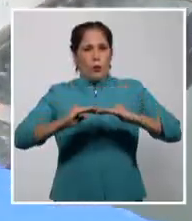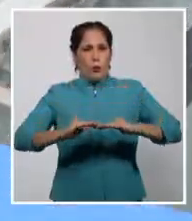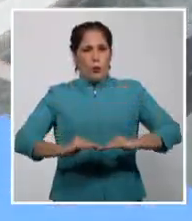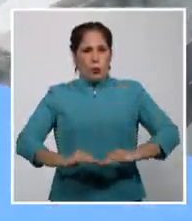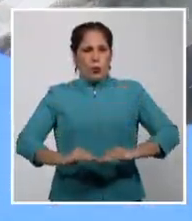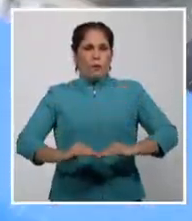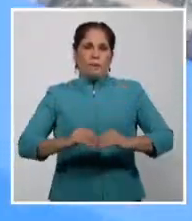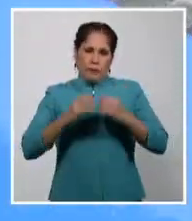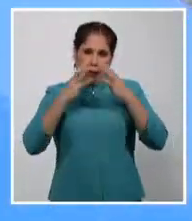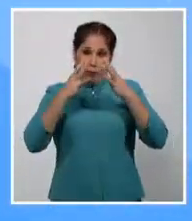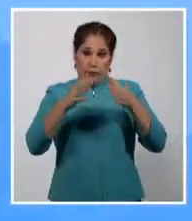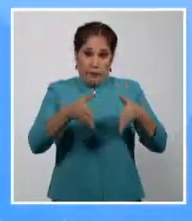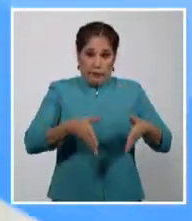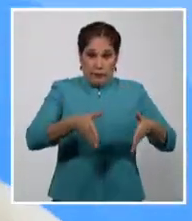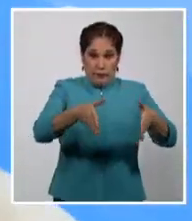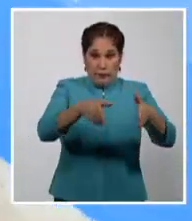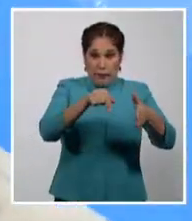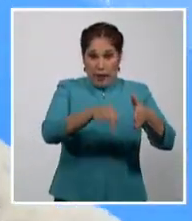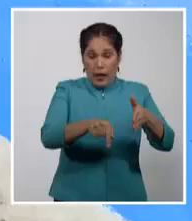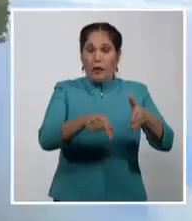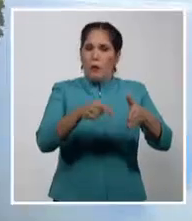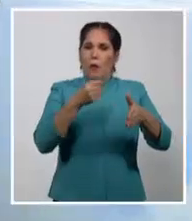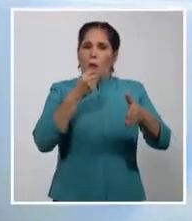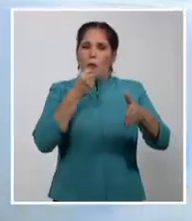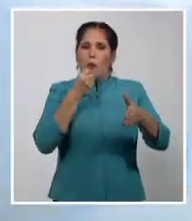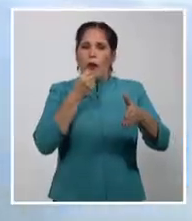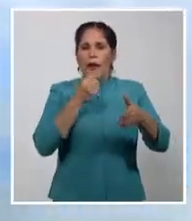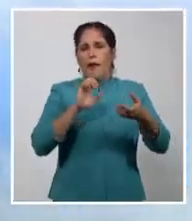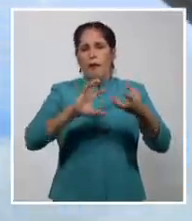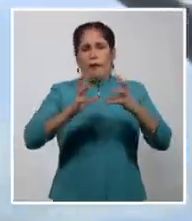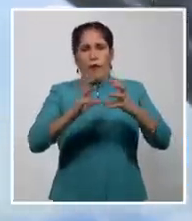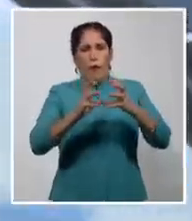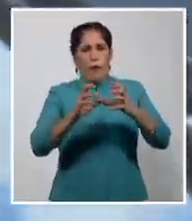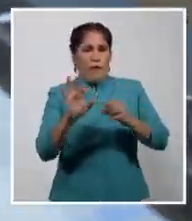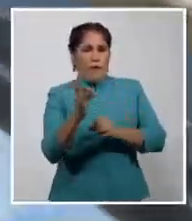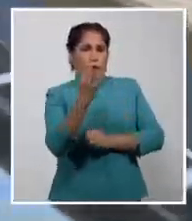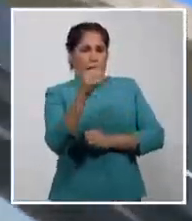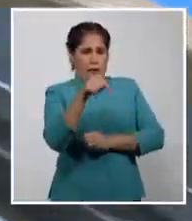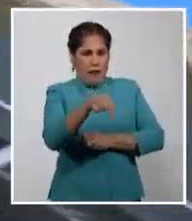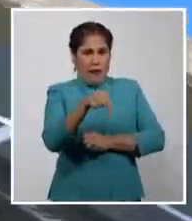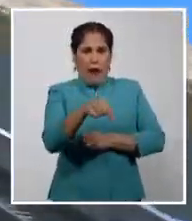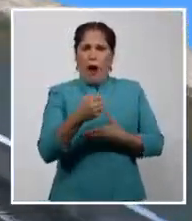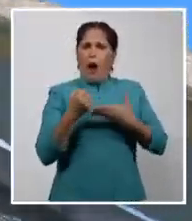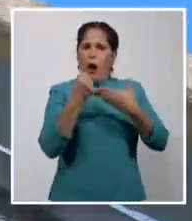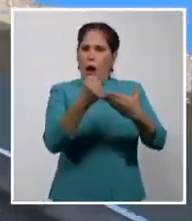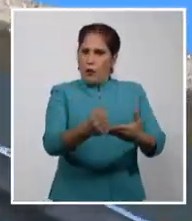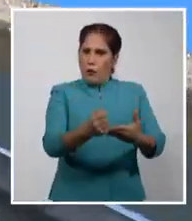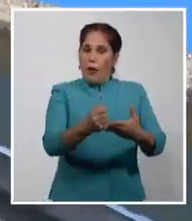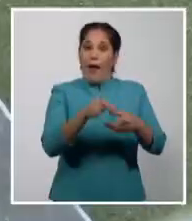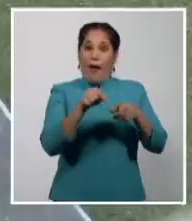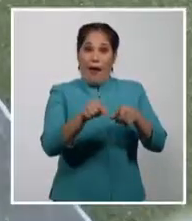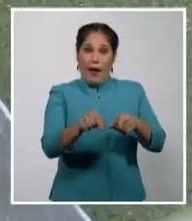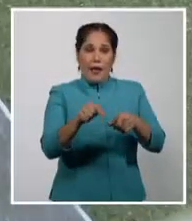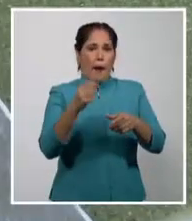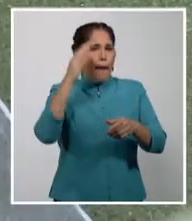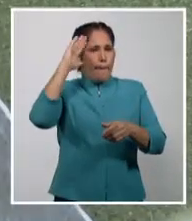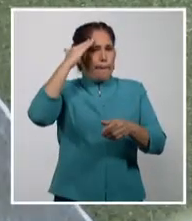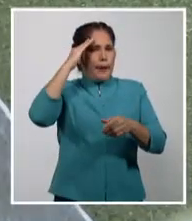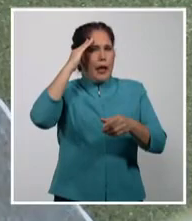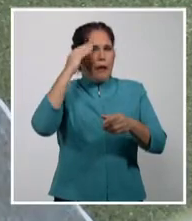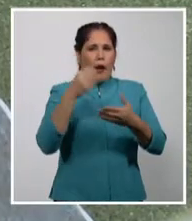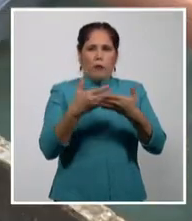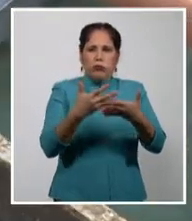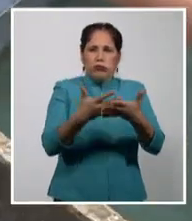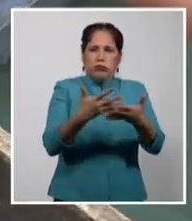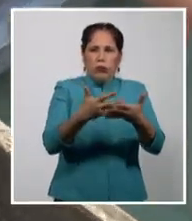3. Esta instalación, una planta del sistema francés, es la primera de su tipo donde se utilizó la solita como lecho filtrante, un recurso